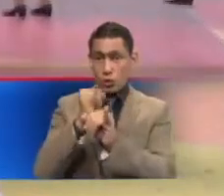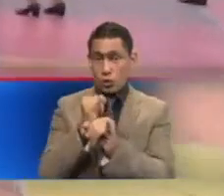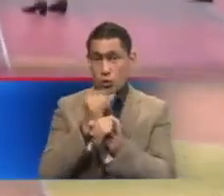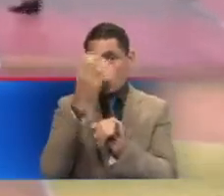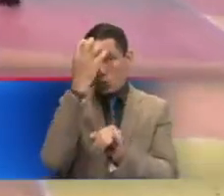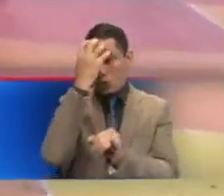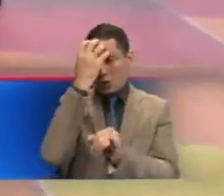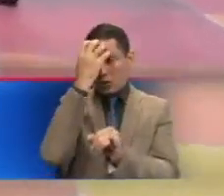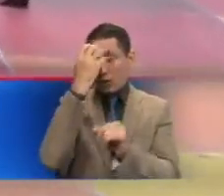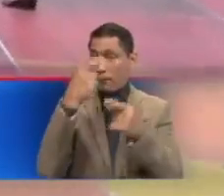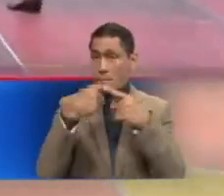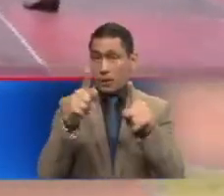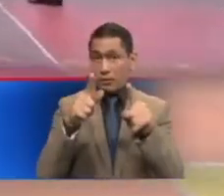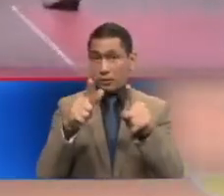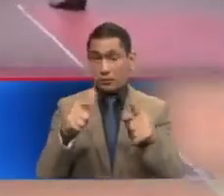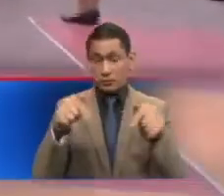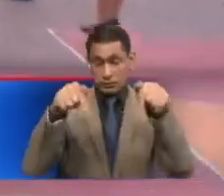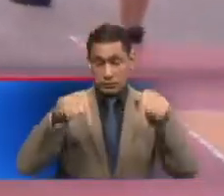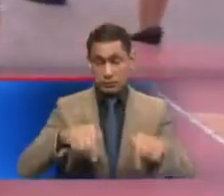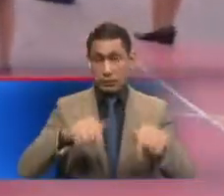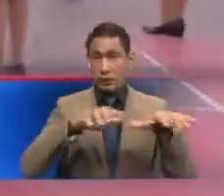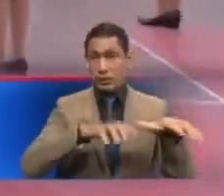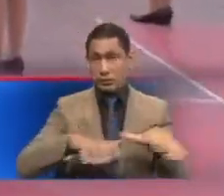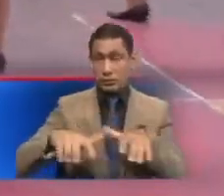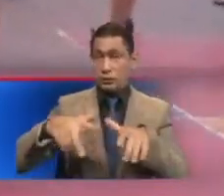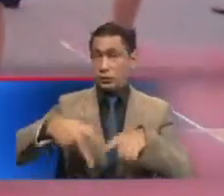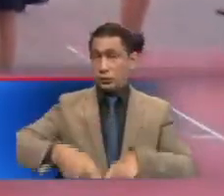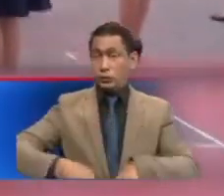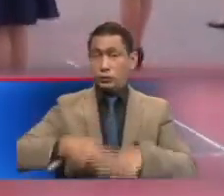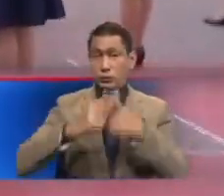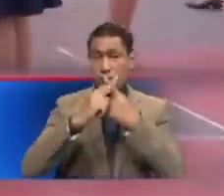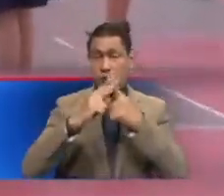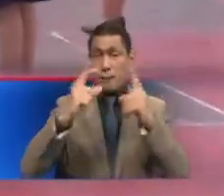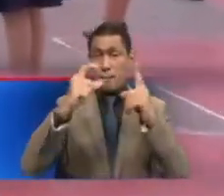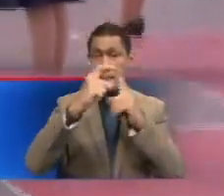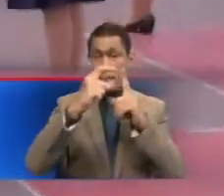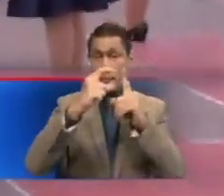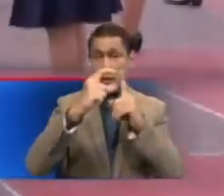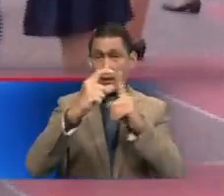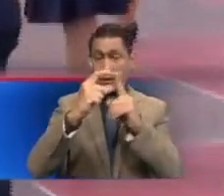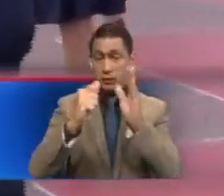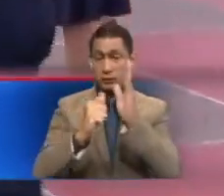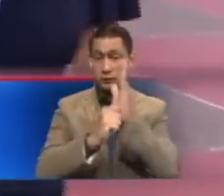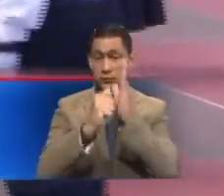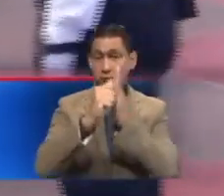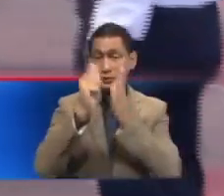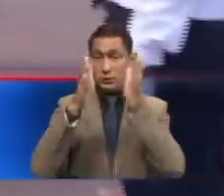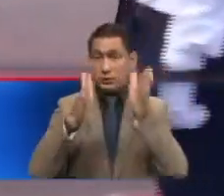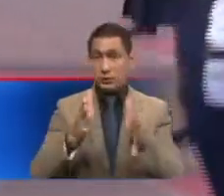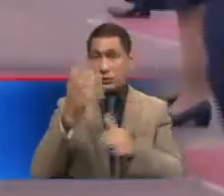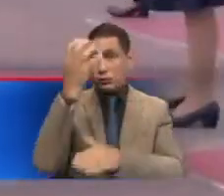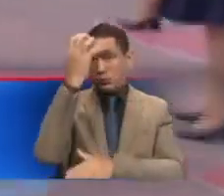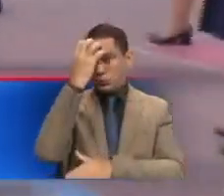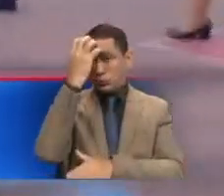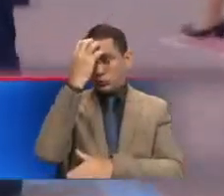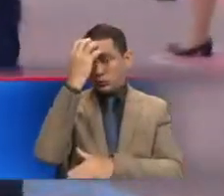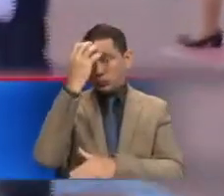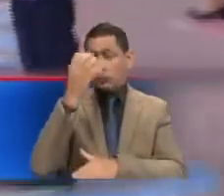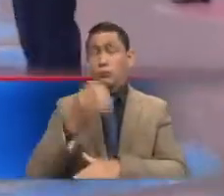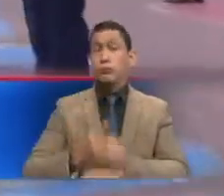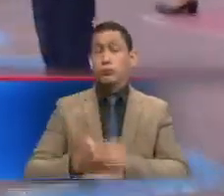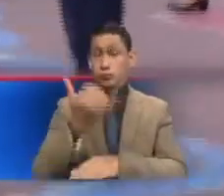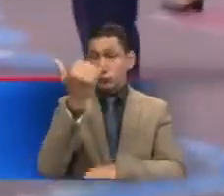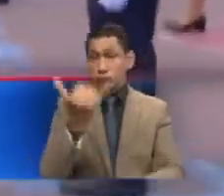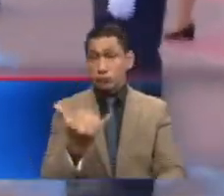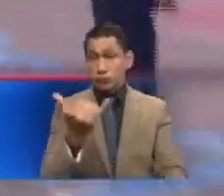el evento acá pues va a iniciar con palabras de el Ministerio de Educación y también de el plantel. Con esa información